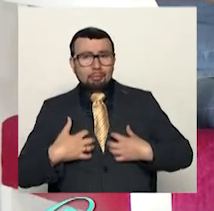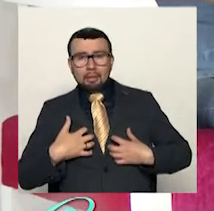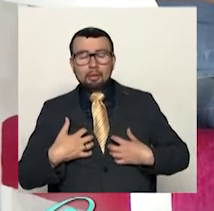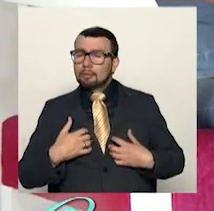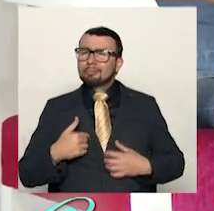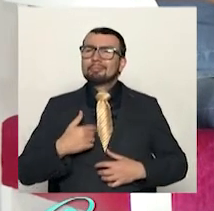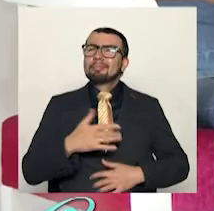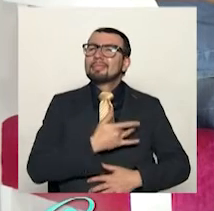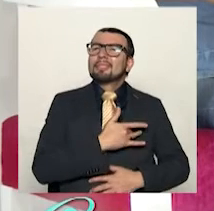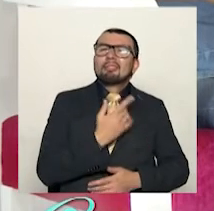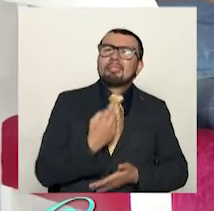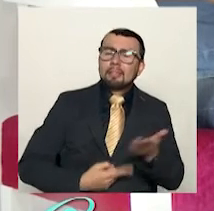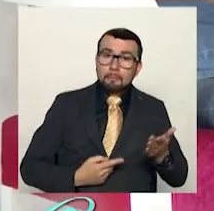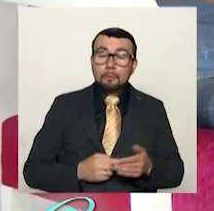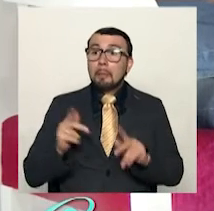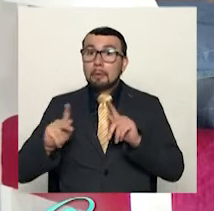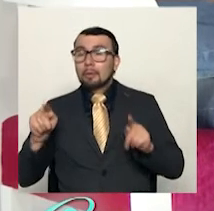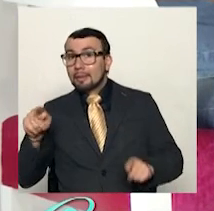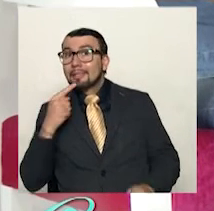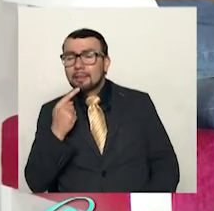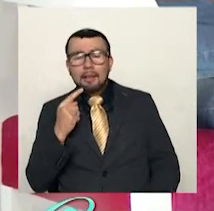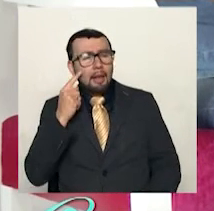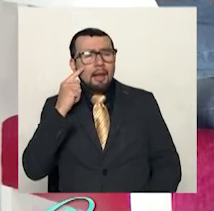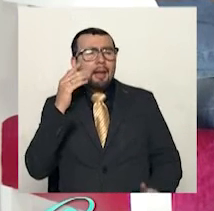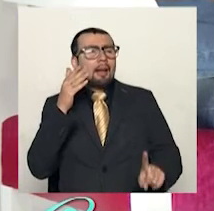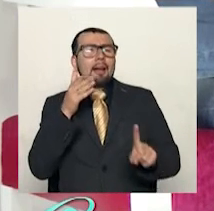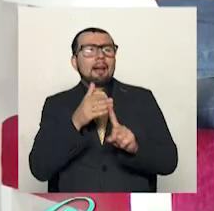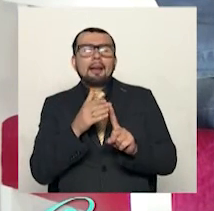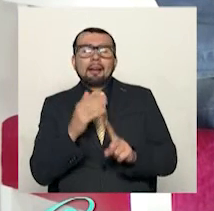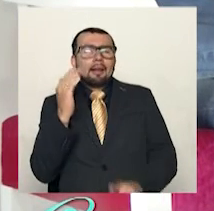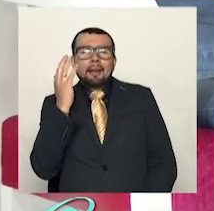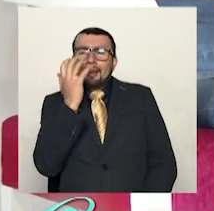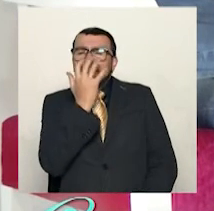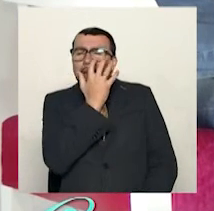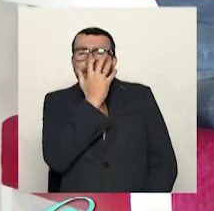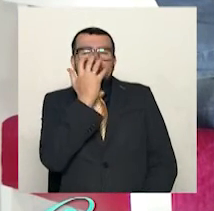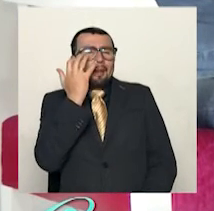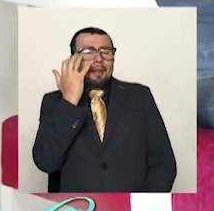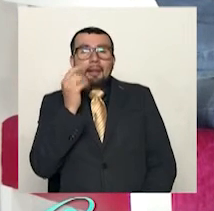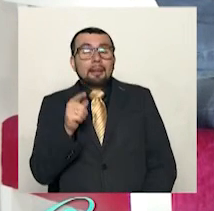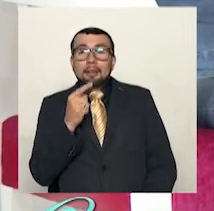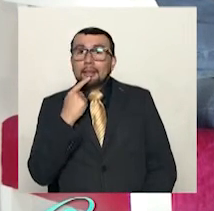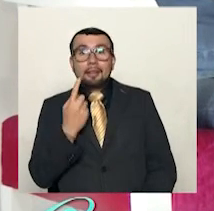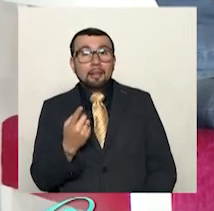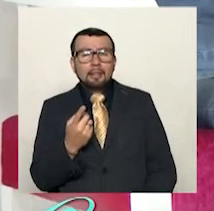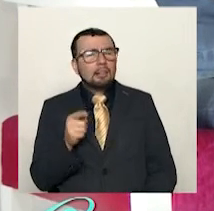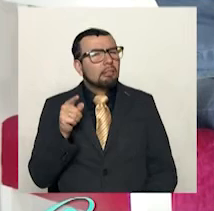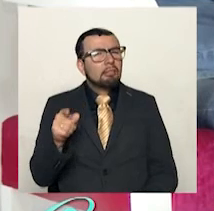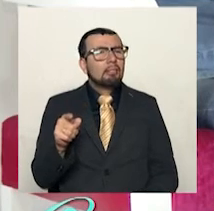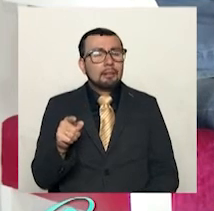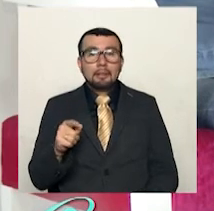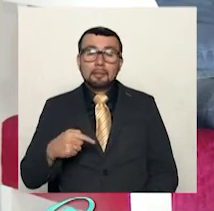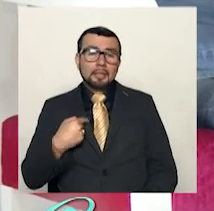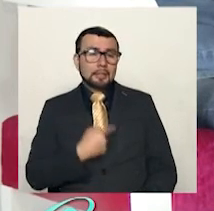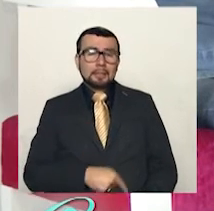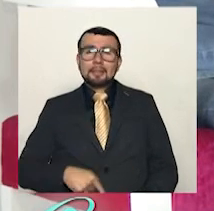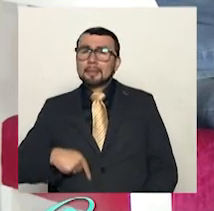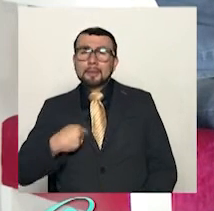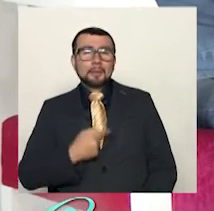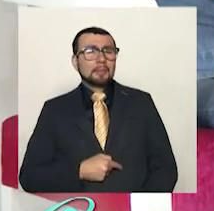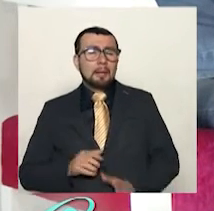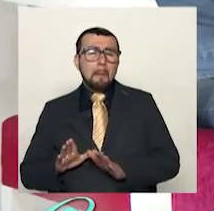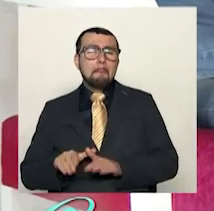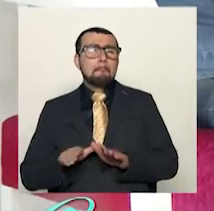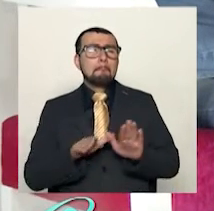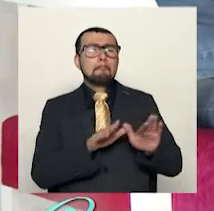nosotros sentimos? Cuando la gente dice que se enamora o cuando siente a alguien, lo primero que dicen es las mariposas que se